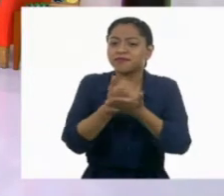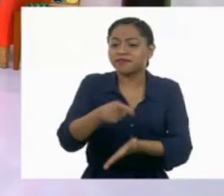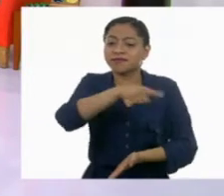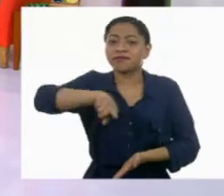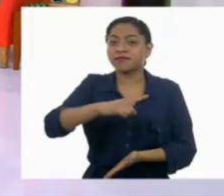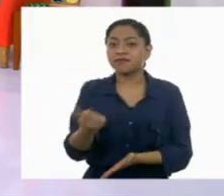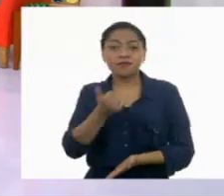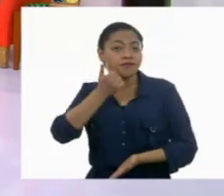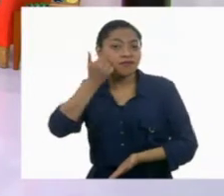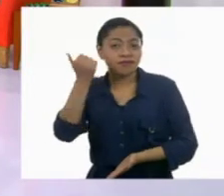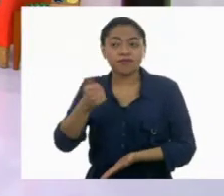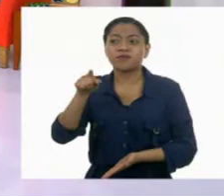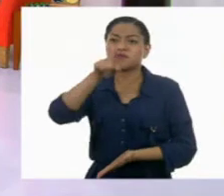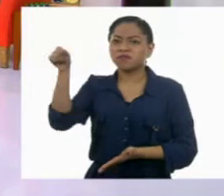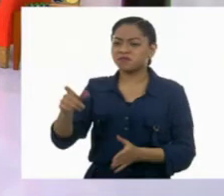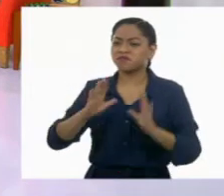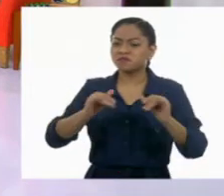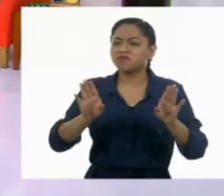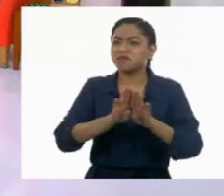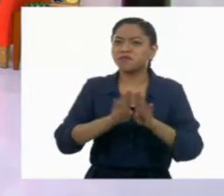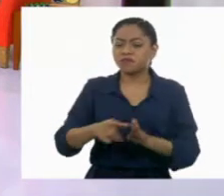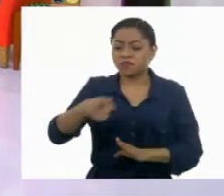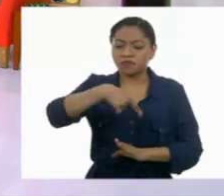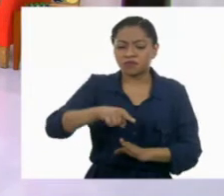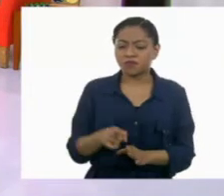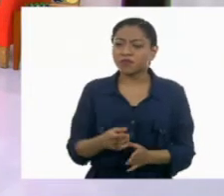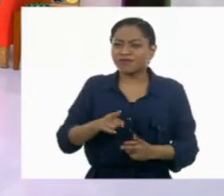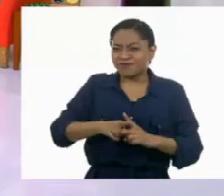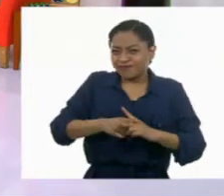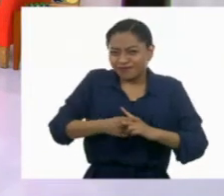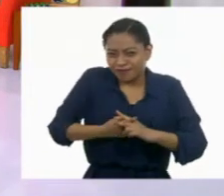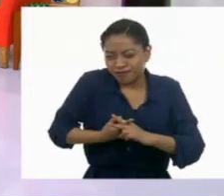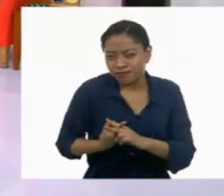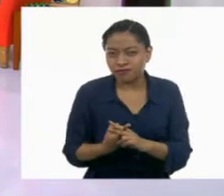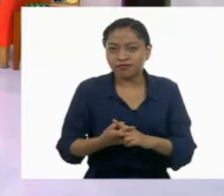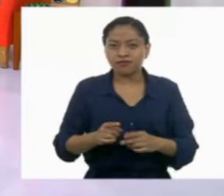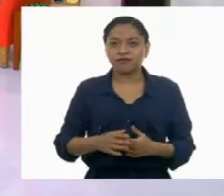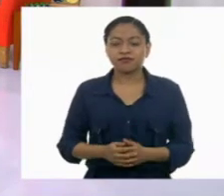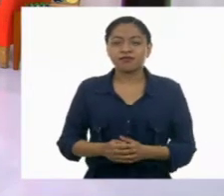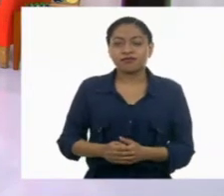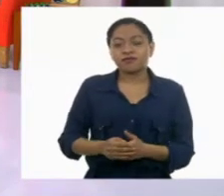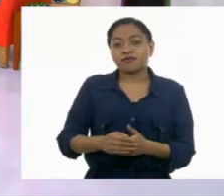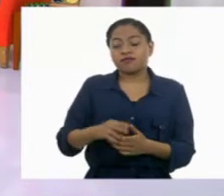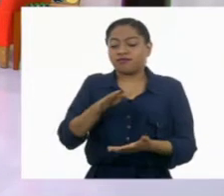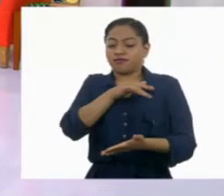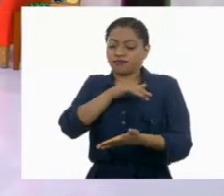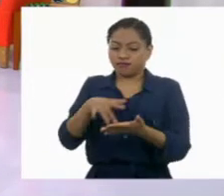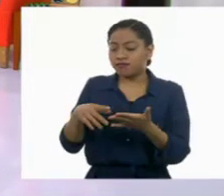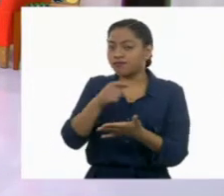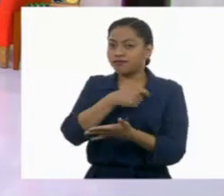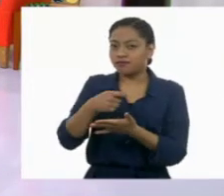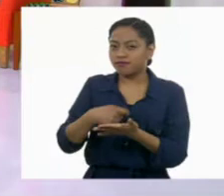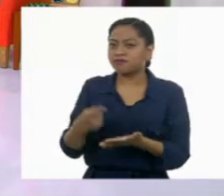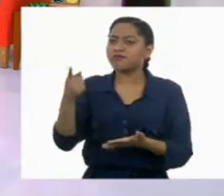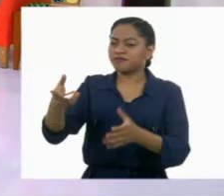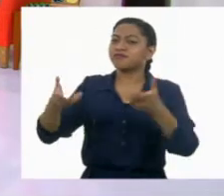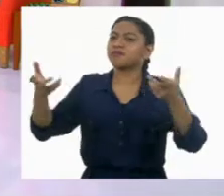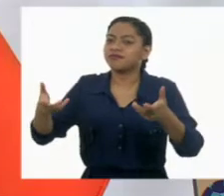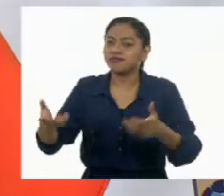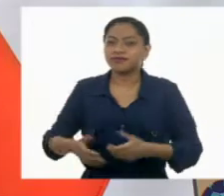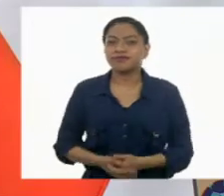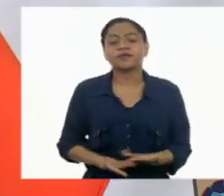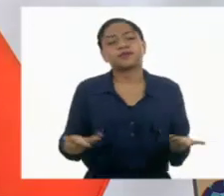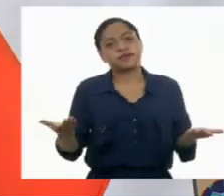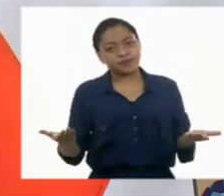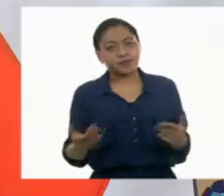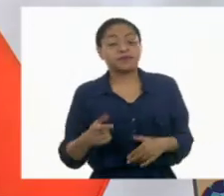alumnas y alumnos tengan un acercamiento, un primer acercamiento o acceso a estas dos competencias de la lengua? Así